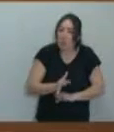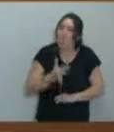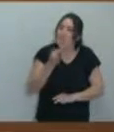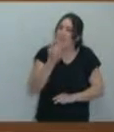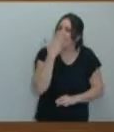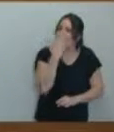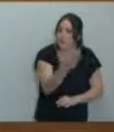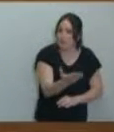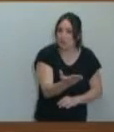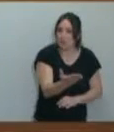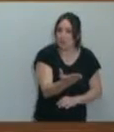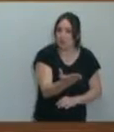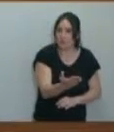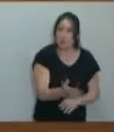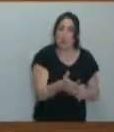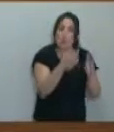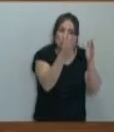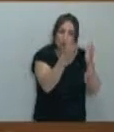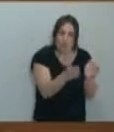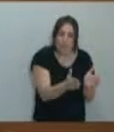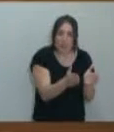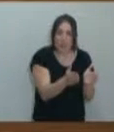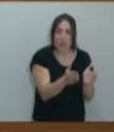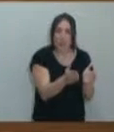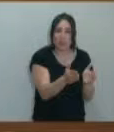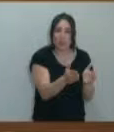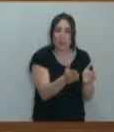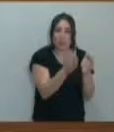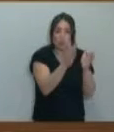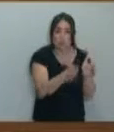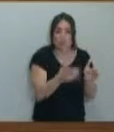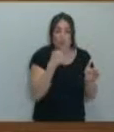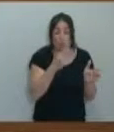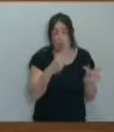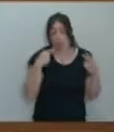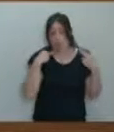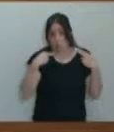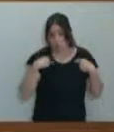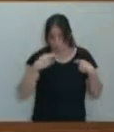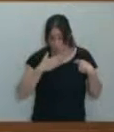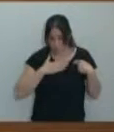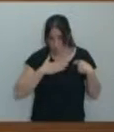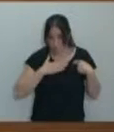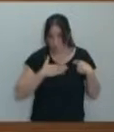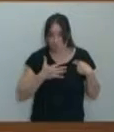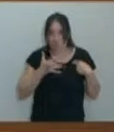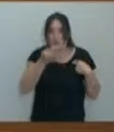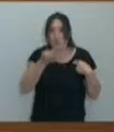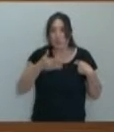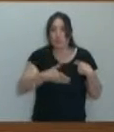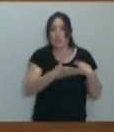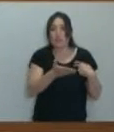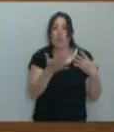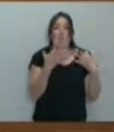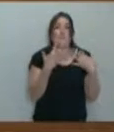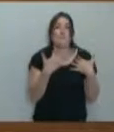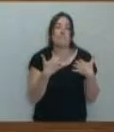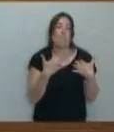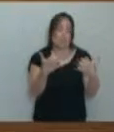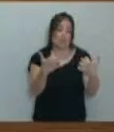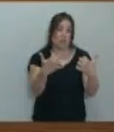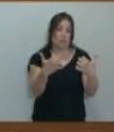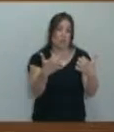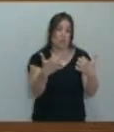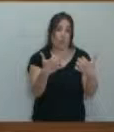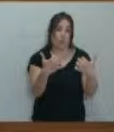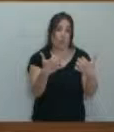sinceramente, usted trata a este Parlamento, ya no digo solo a este diputado, también, pero bueno, eso lo entiendo, porque lo